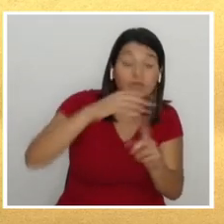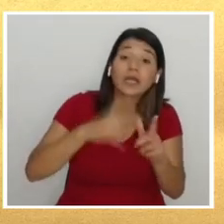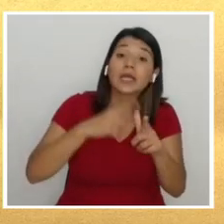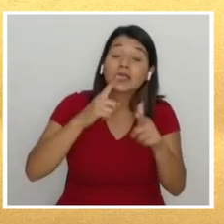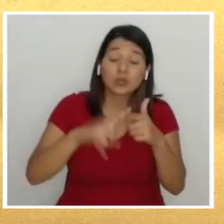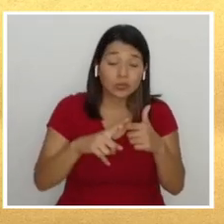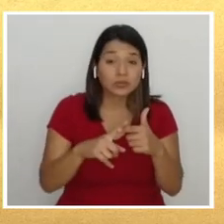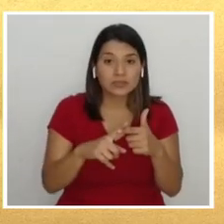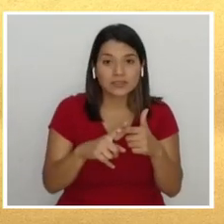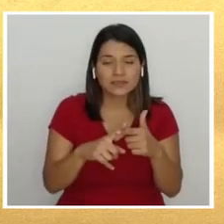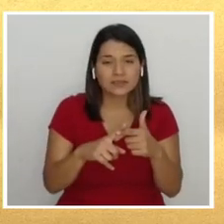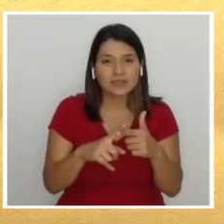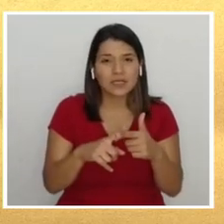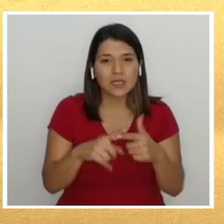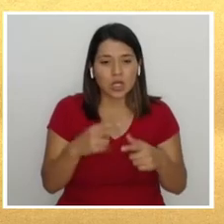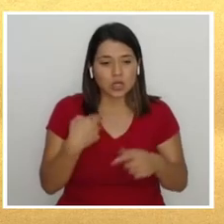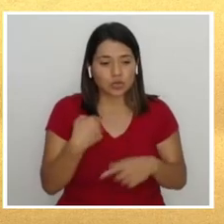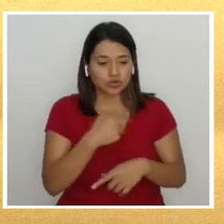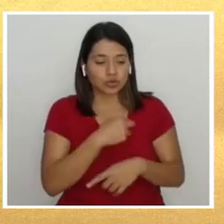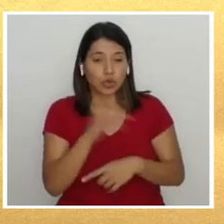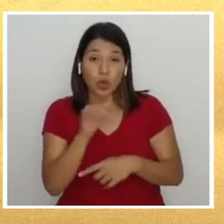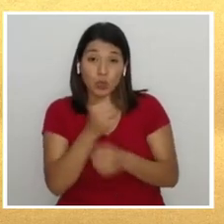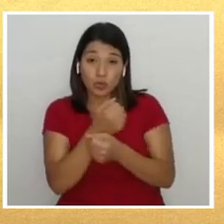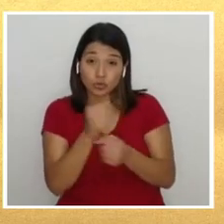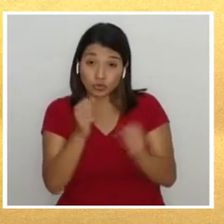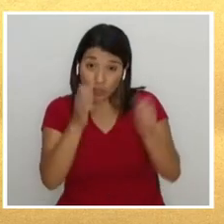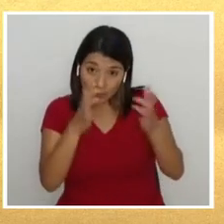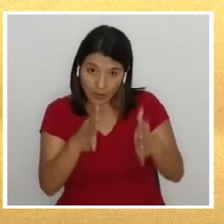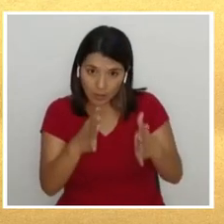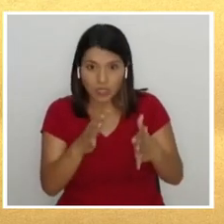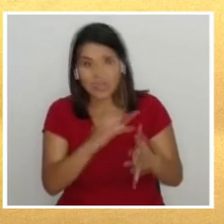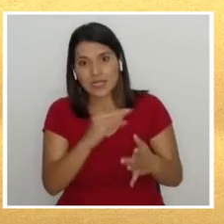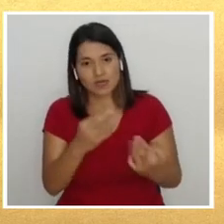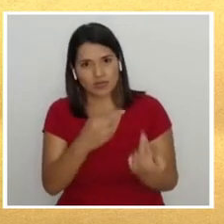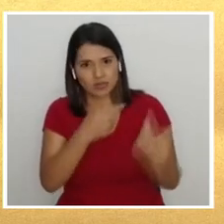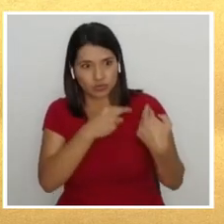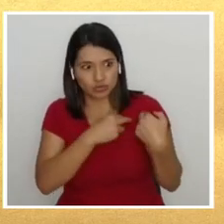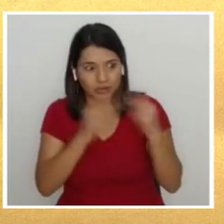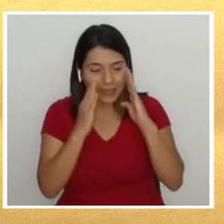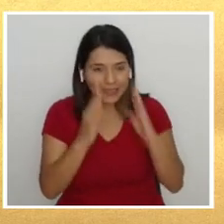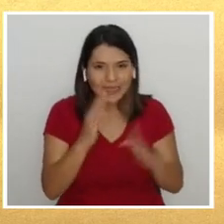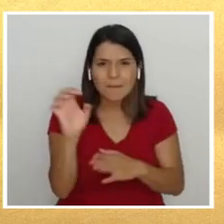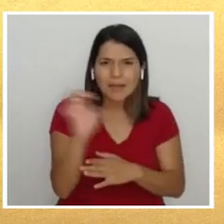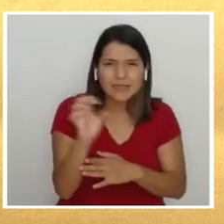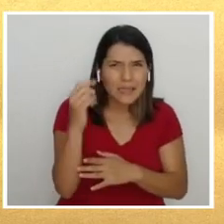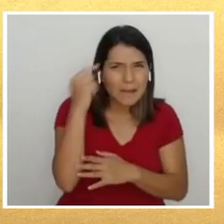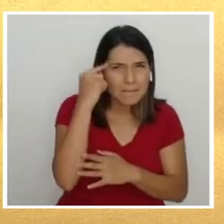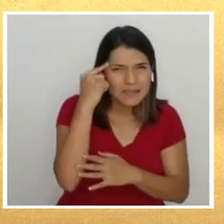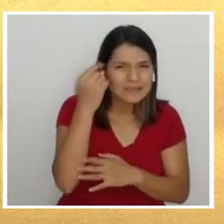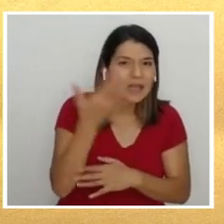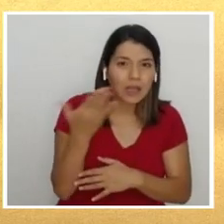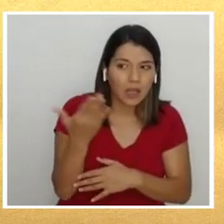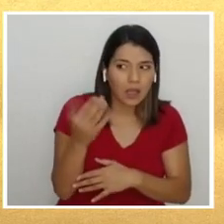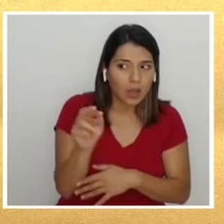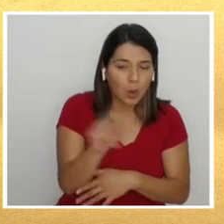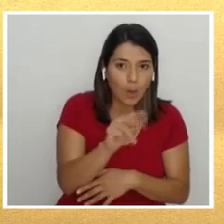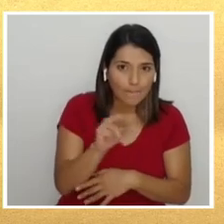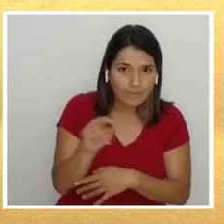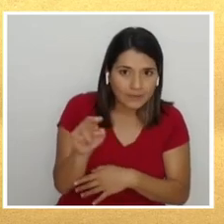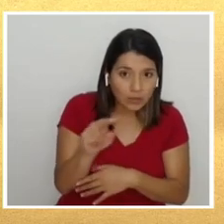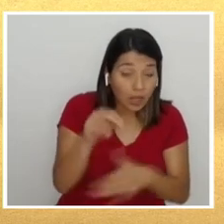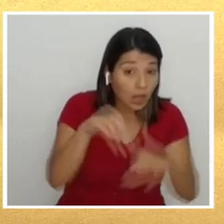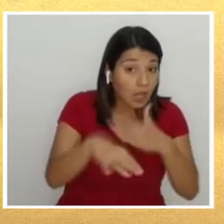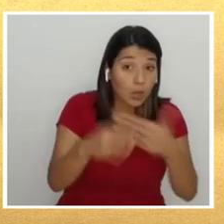uno como rescatista y al mando de una emergencia le pasa por la cabeza que sus compañeros en cualquier momento pueden